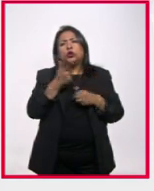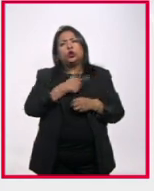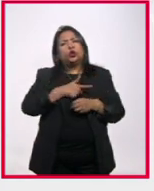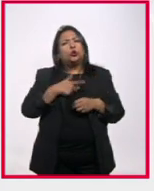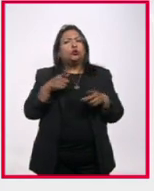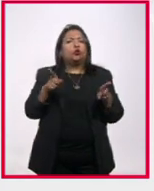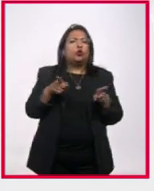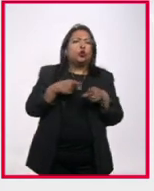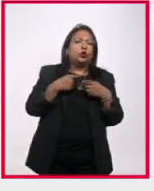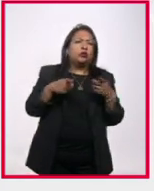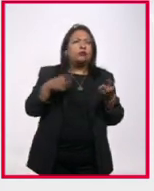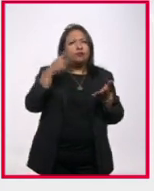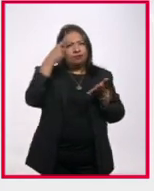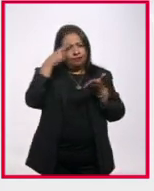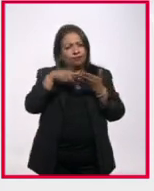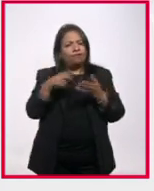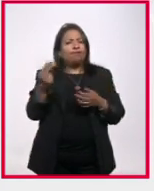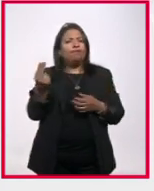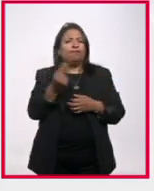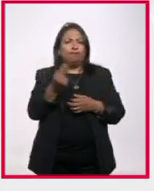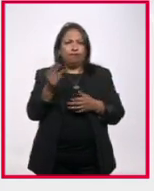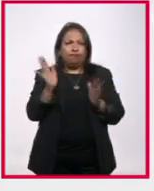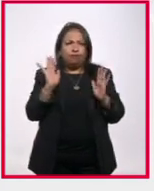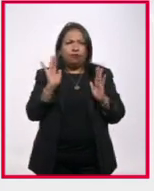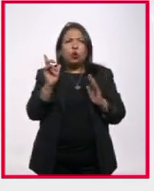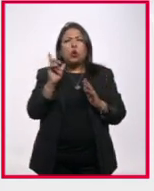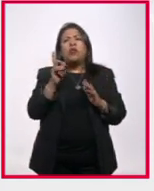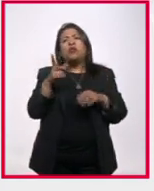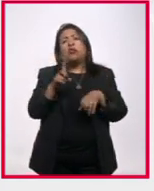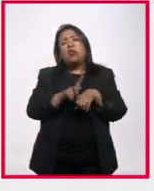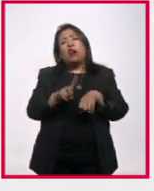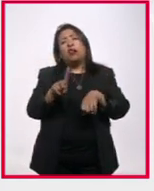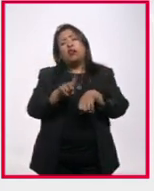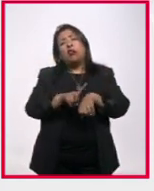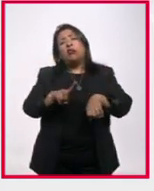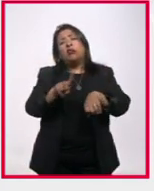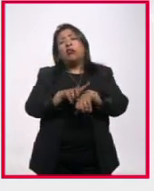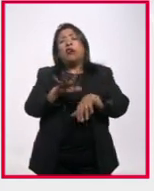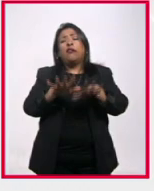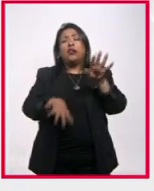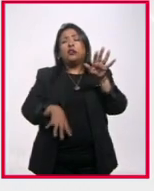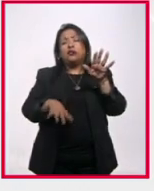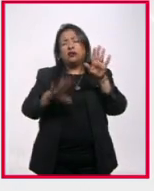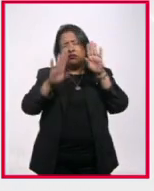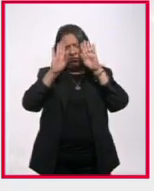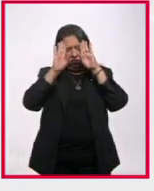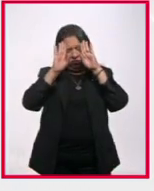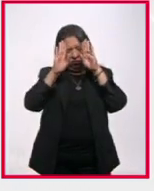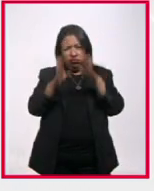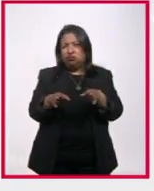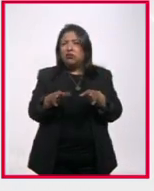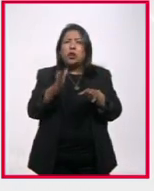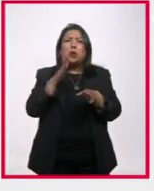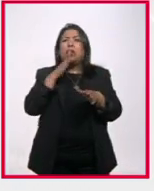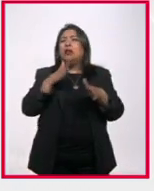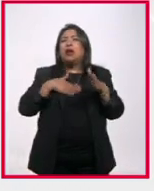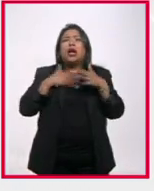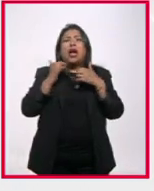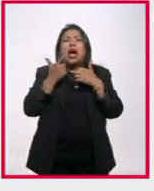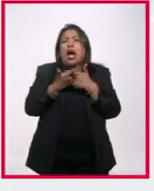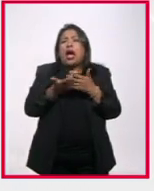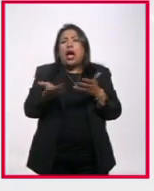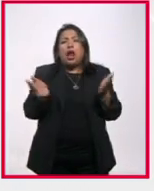placeres musicales que yo creo que necesitamos en un momento en el que la cotidianidad a veces nos absorbe, no nos permite disfrutar de algo que